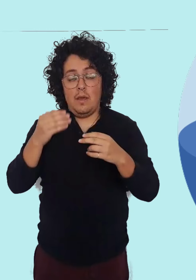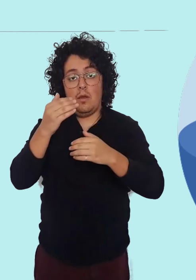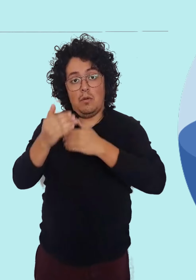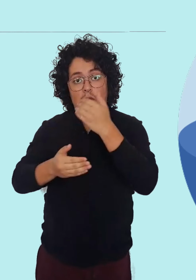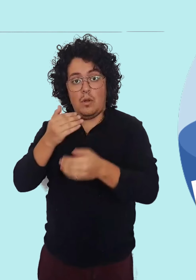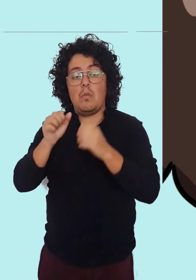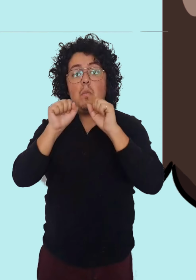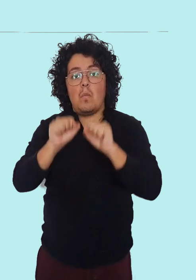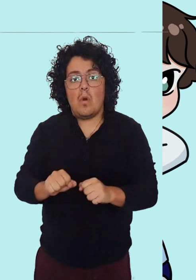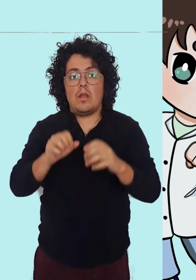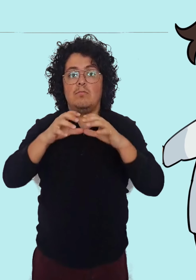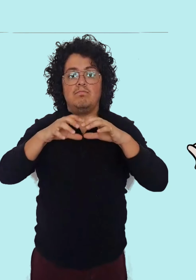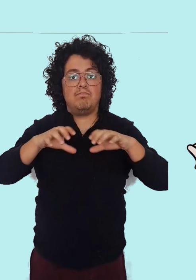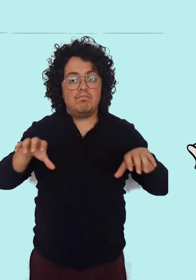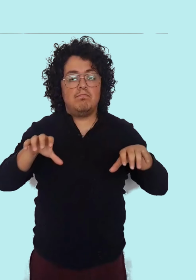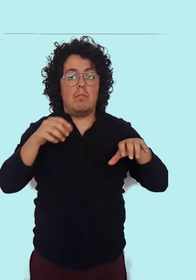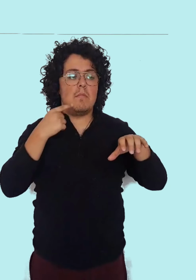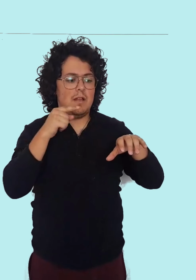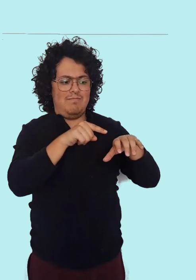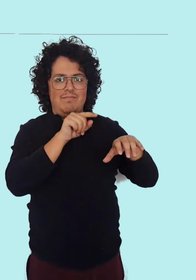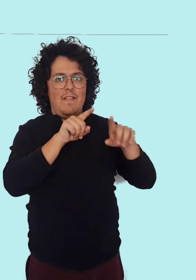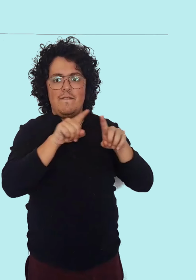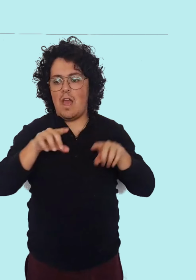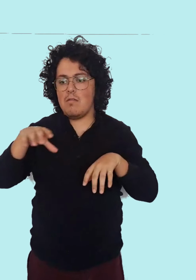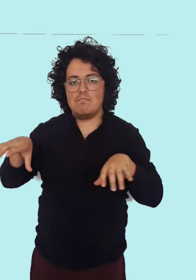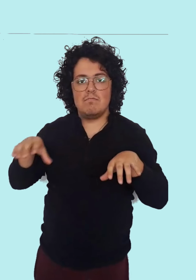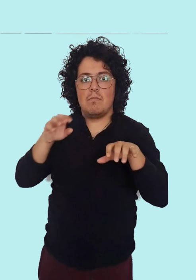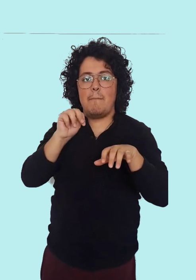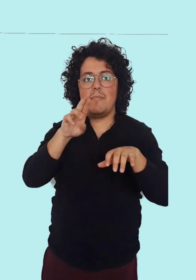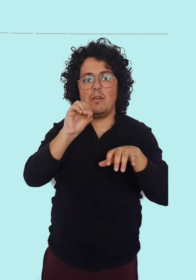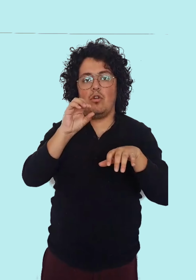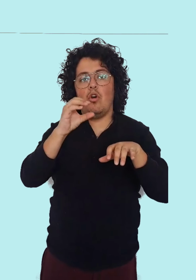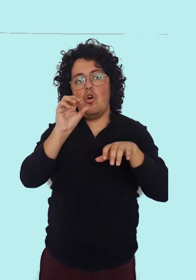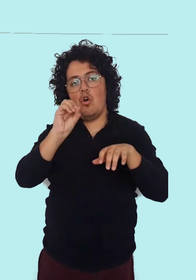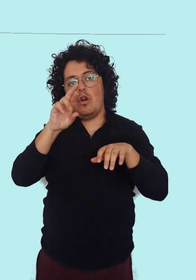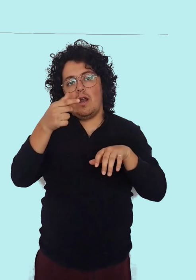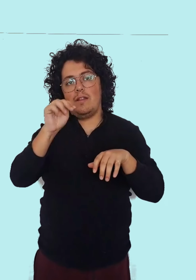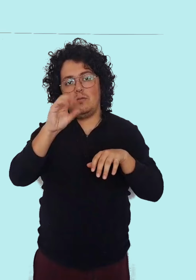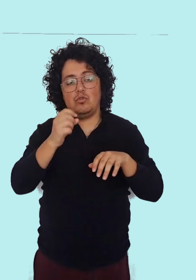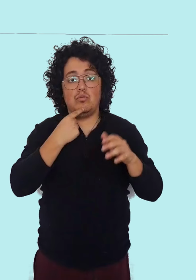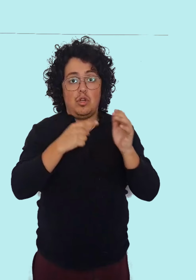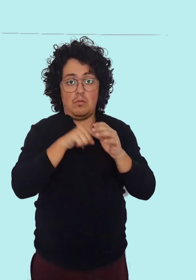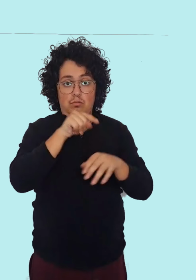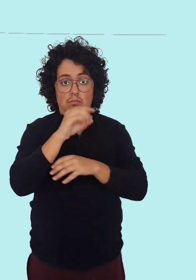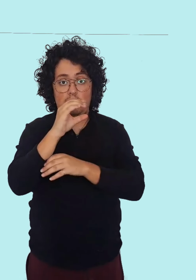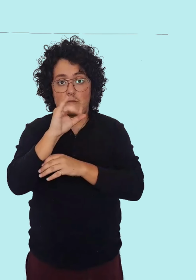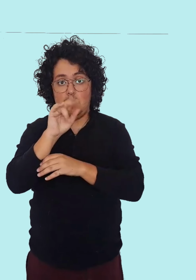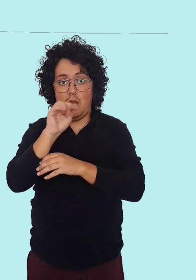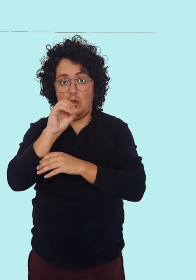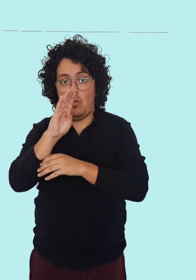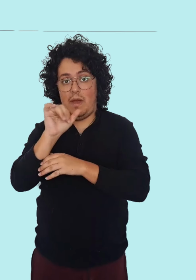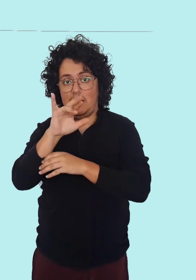medios vivos. Y, además, como todo medio de cultivo diferencial, permite aislar microorganismos, en este